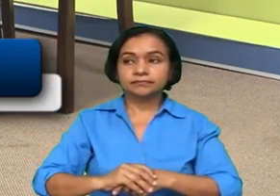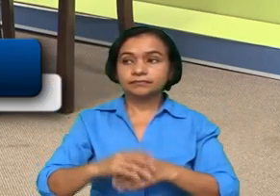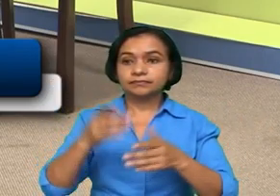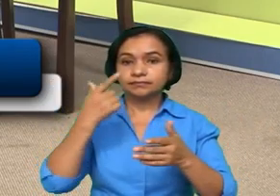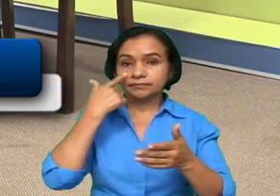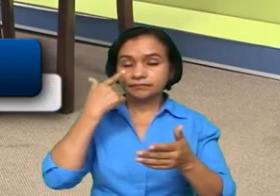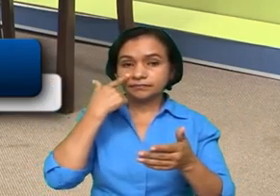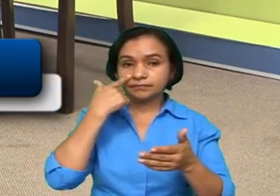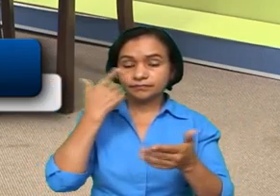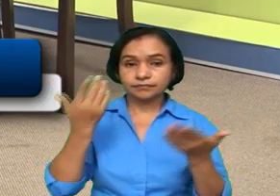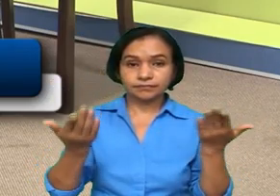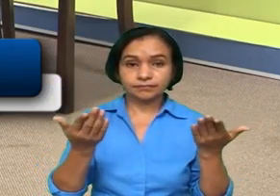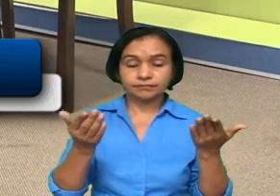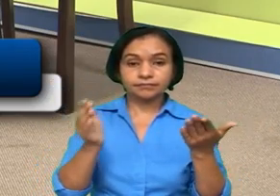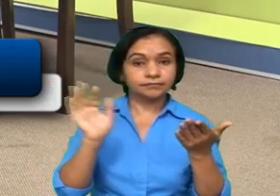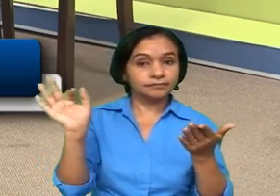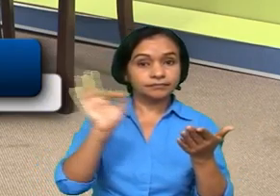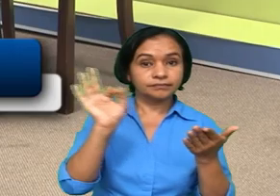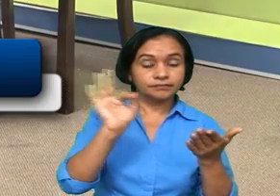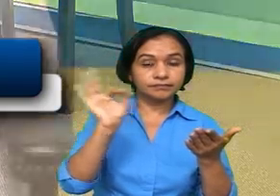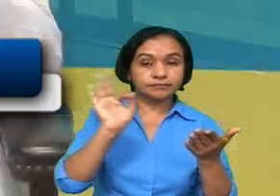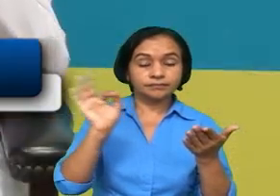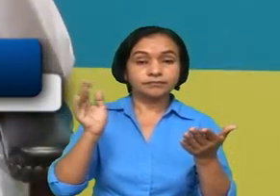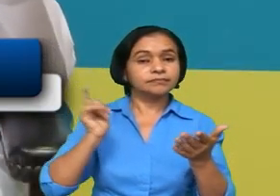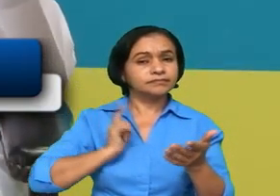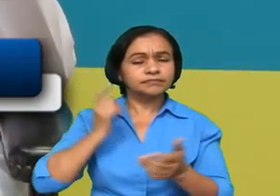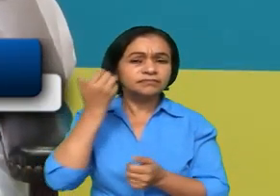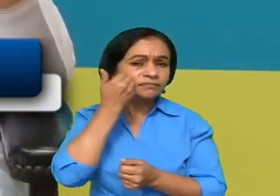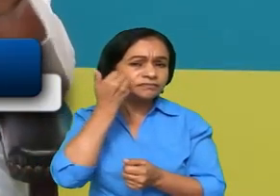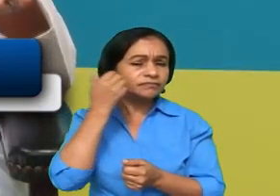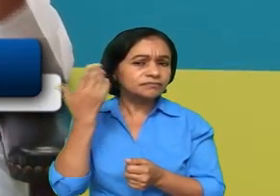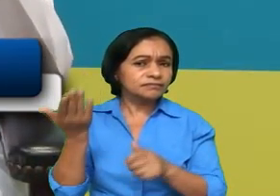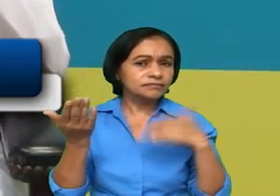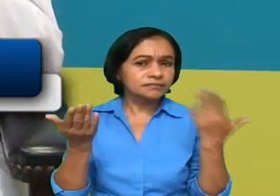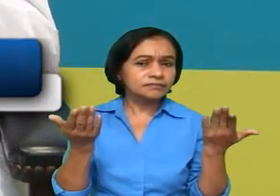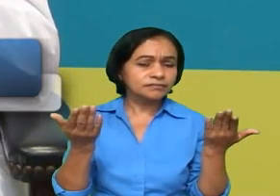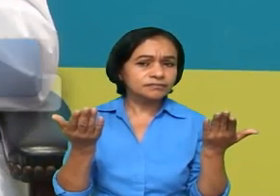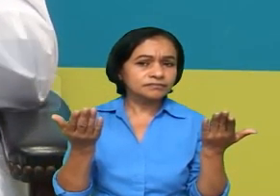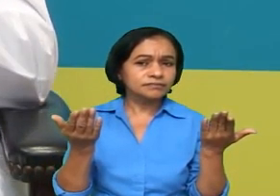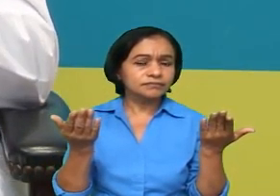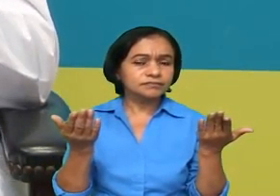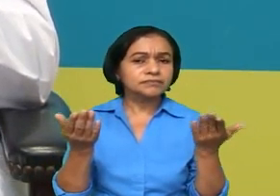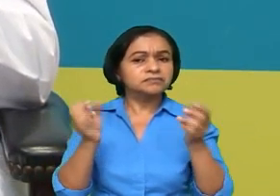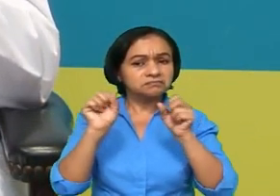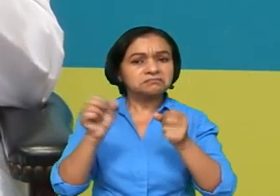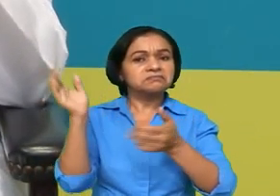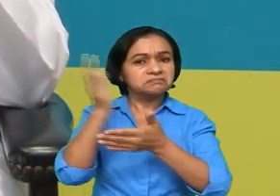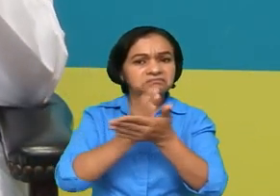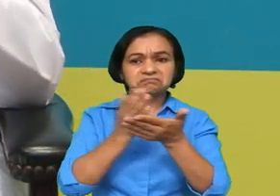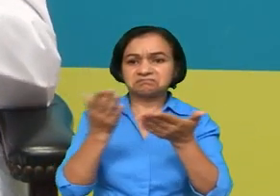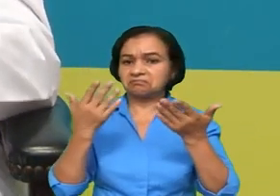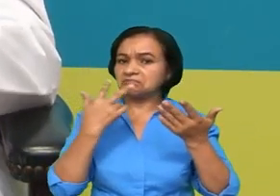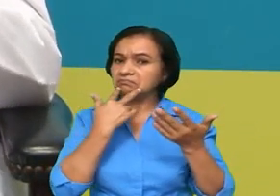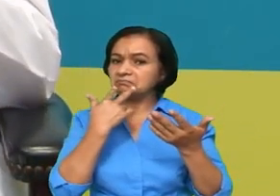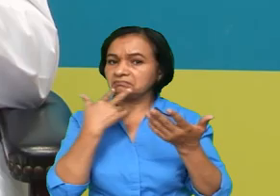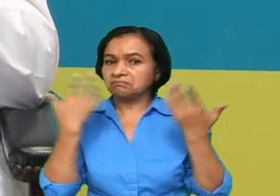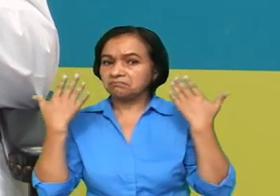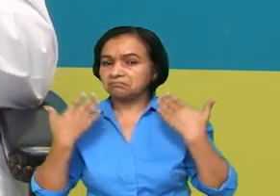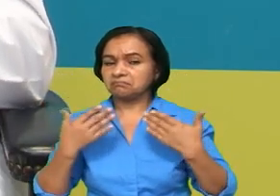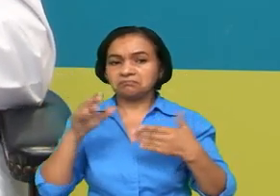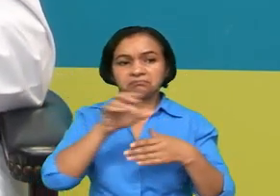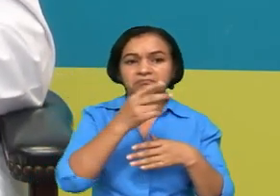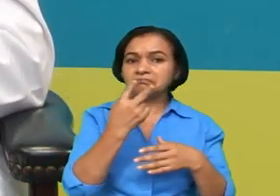una de las formas de clasificarlas es asintomática y sintomática. Ajá. O sea, aquellas que te van a dar